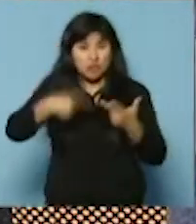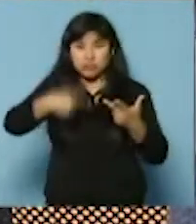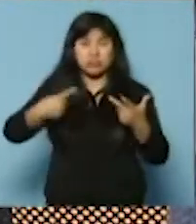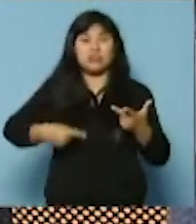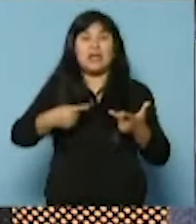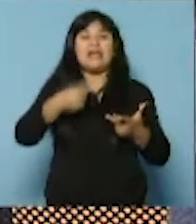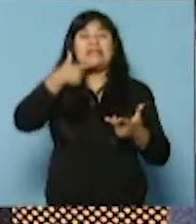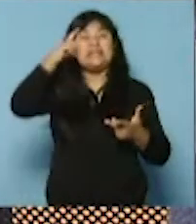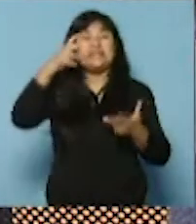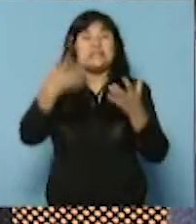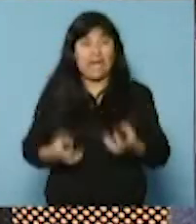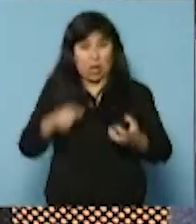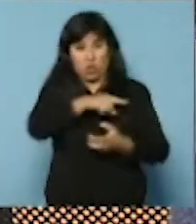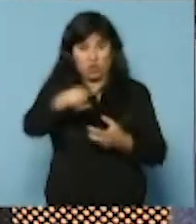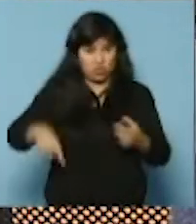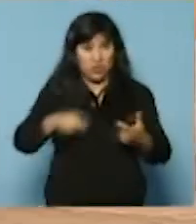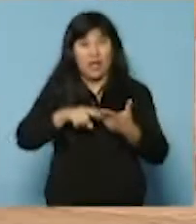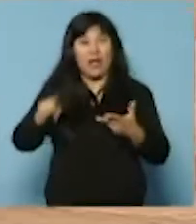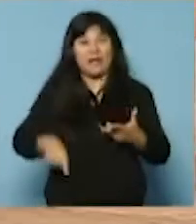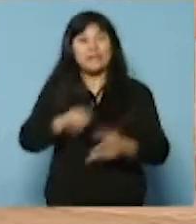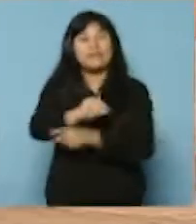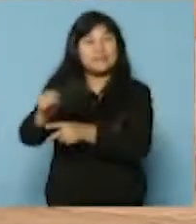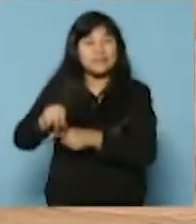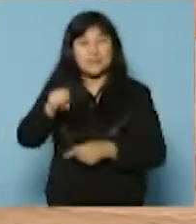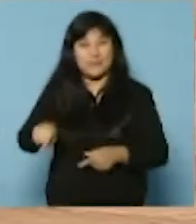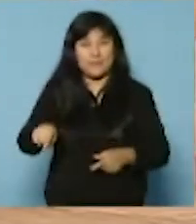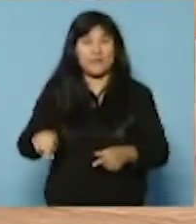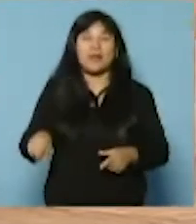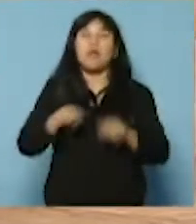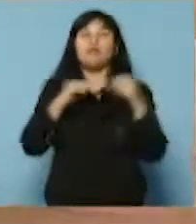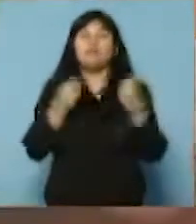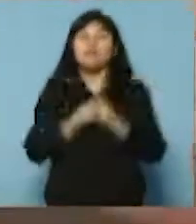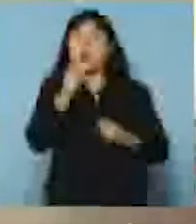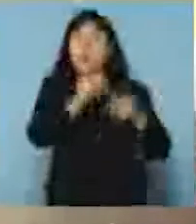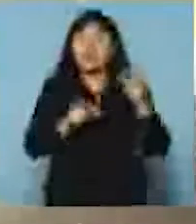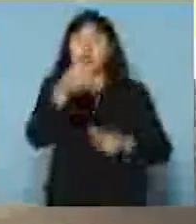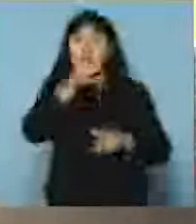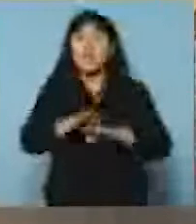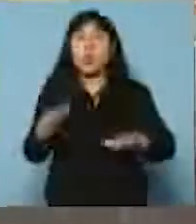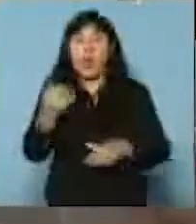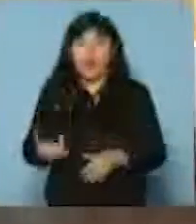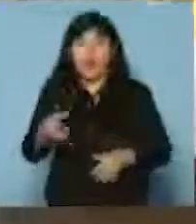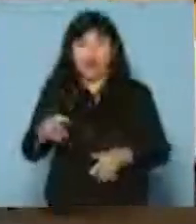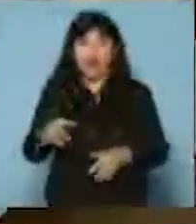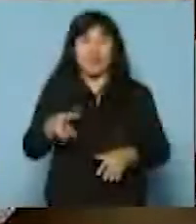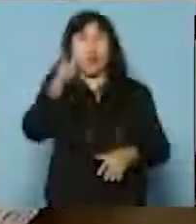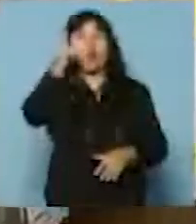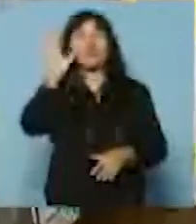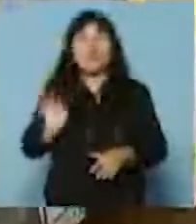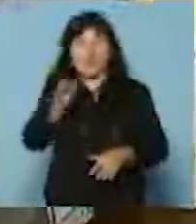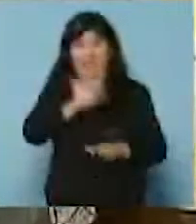90 chicos y quien ayuda al comedor las mamás cómo se organizan claro nosotros